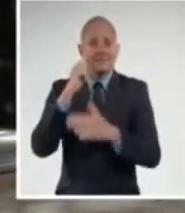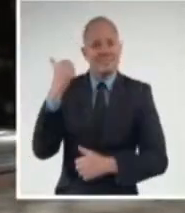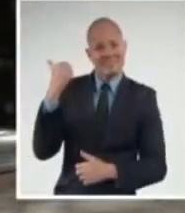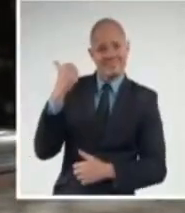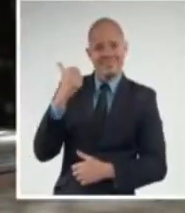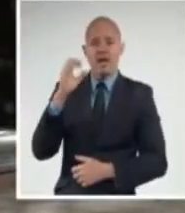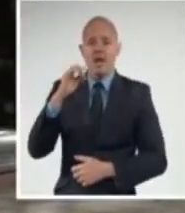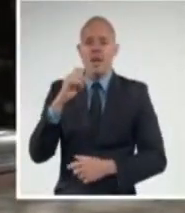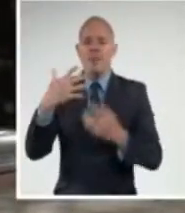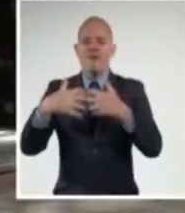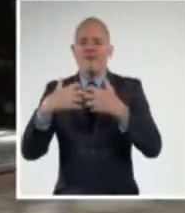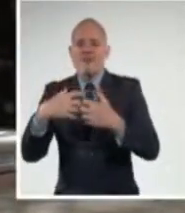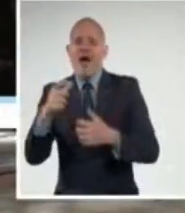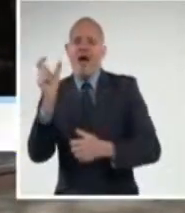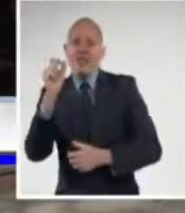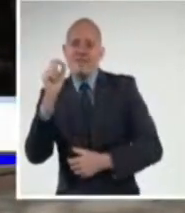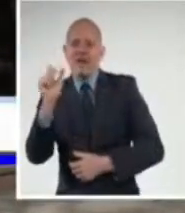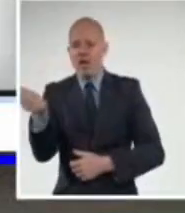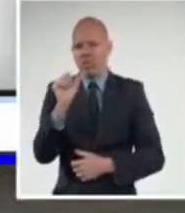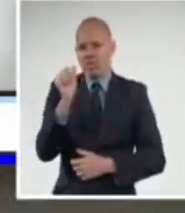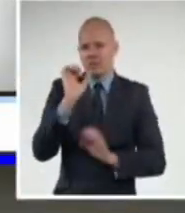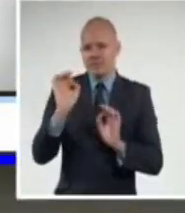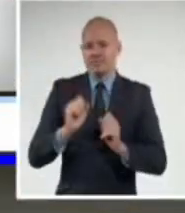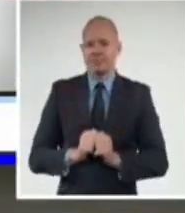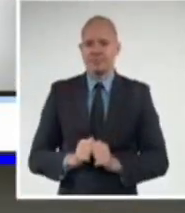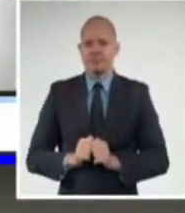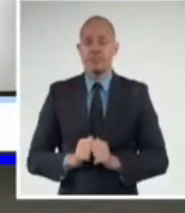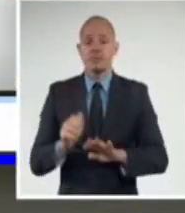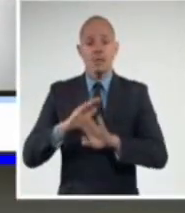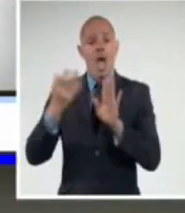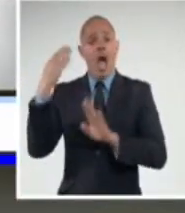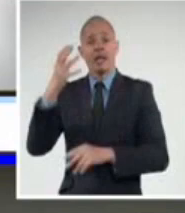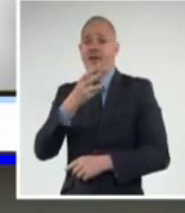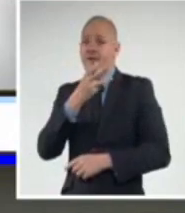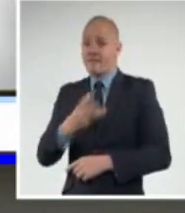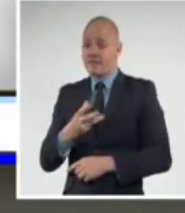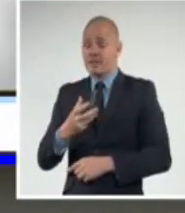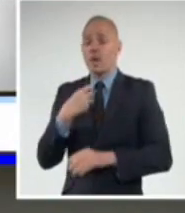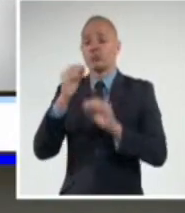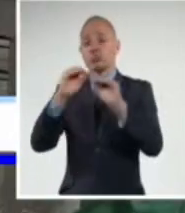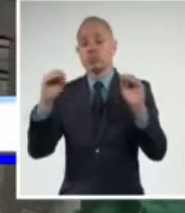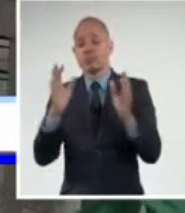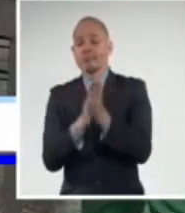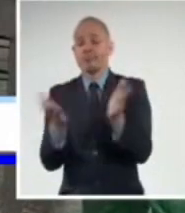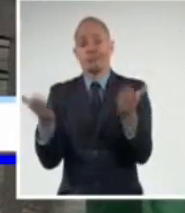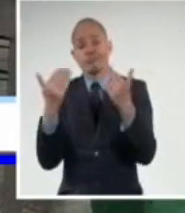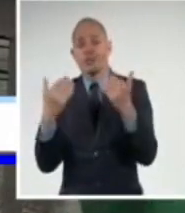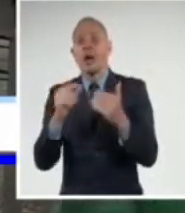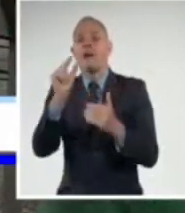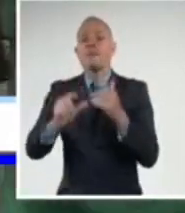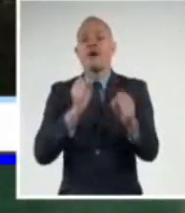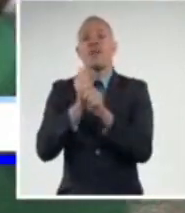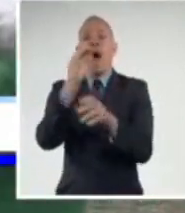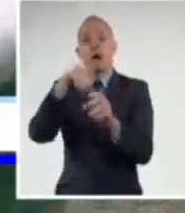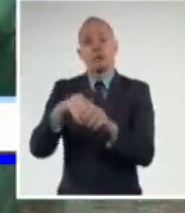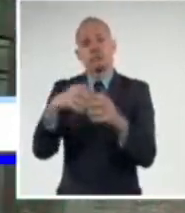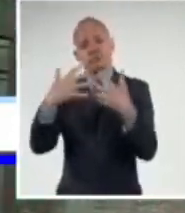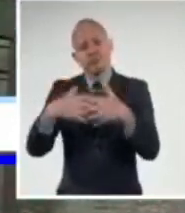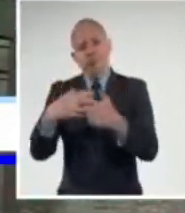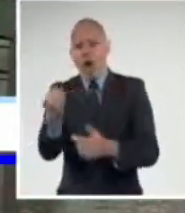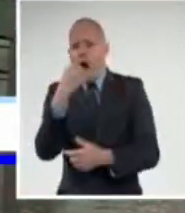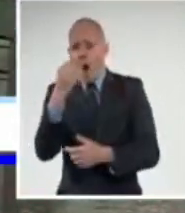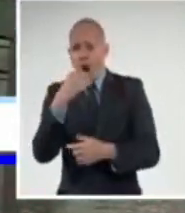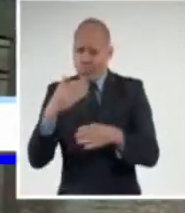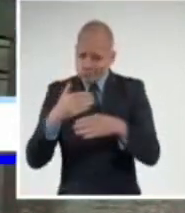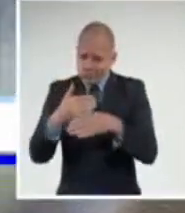A más de 50 años de aquel llamado que hiciera Fidel, los trabajadores del sector de la industria alimentaria han demostrado que incluso en medio